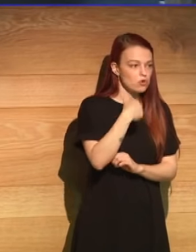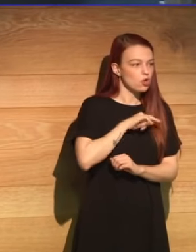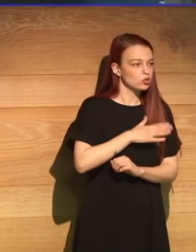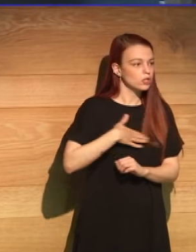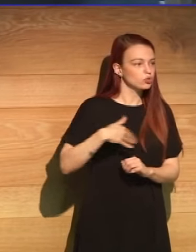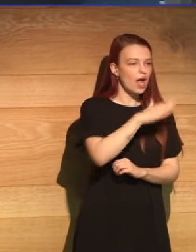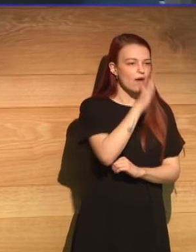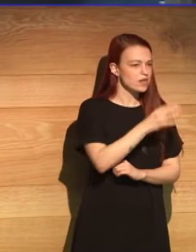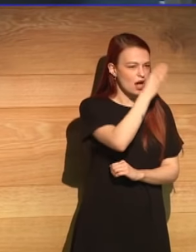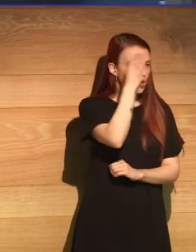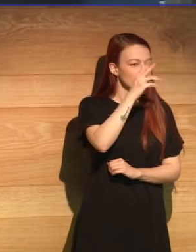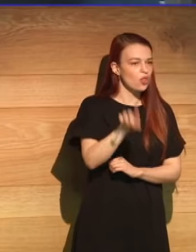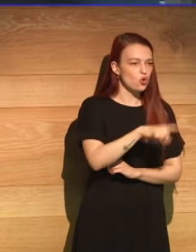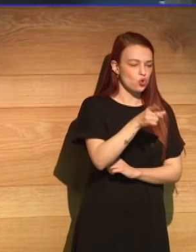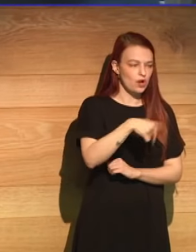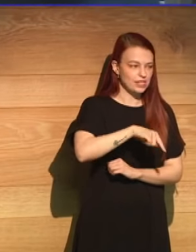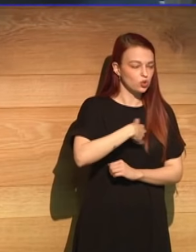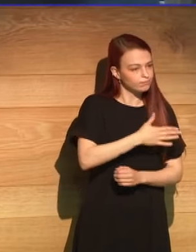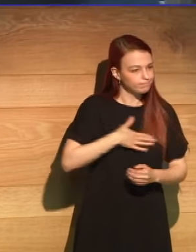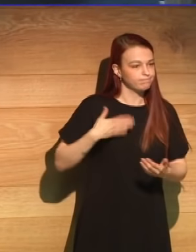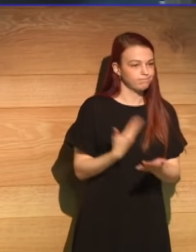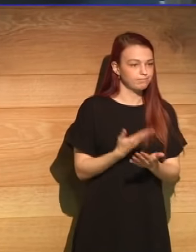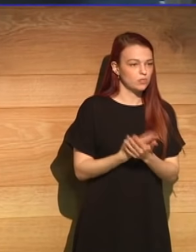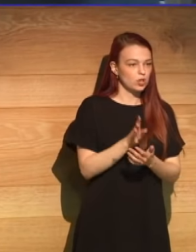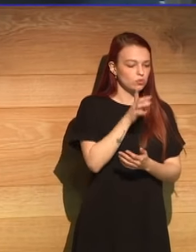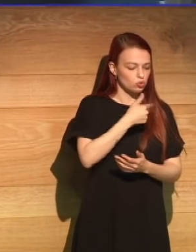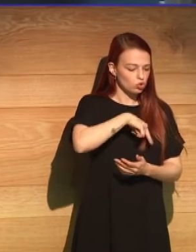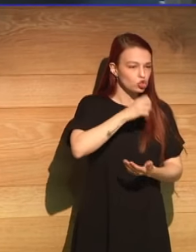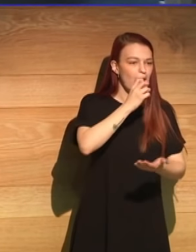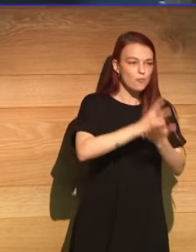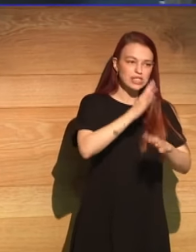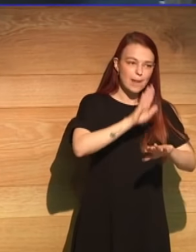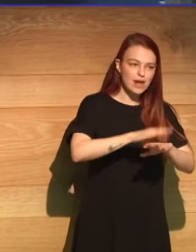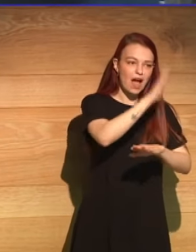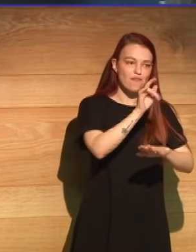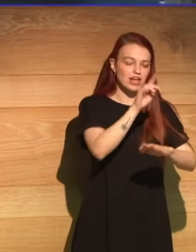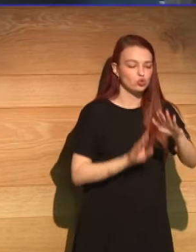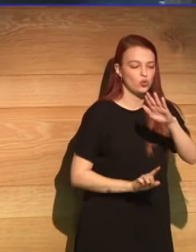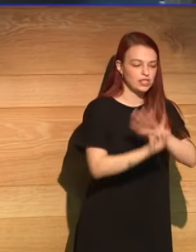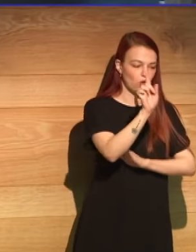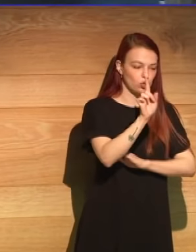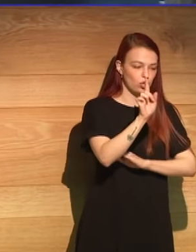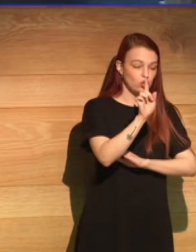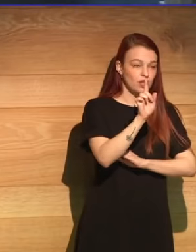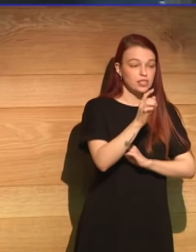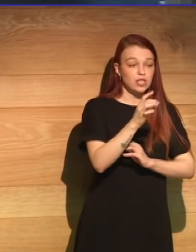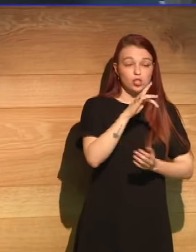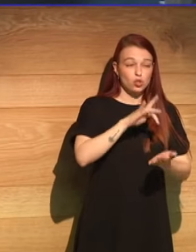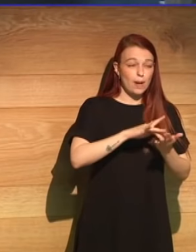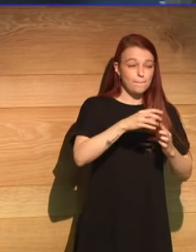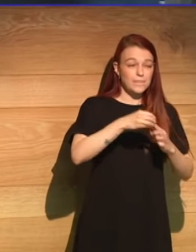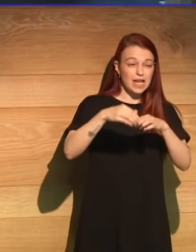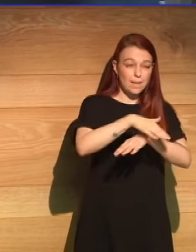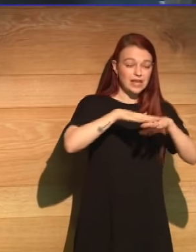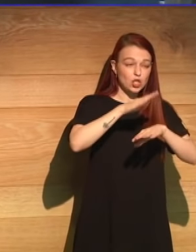así. Somos muchos los que apostamos por su desarrollo y, siendo la educación un pilar básico para el desarrollo de cualquier país o región,